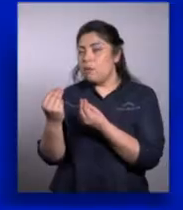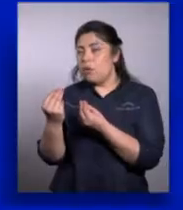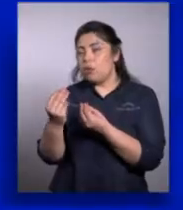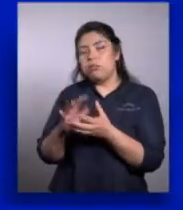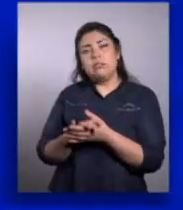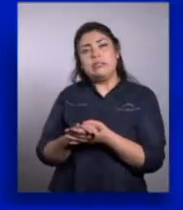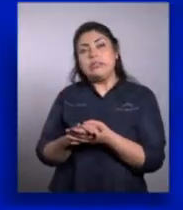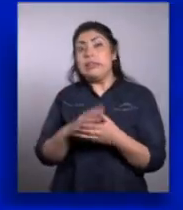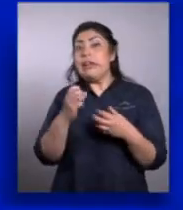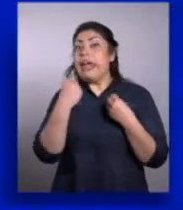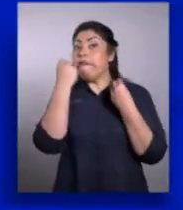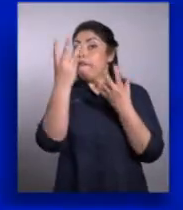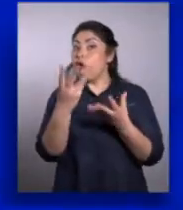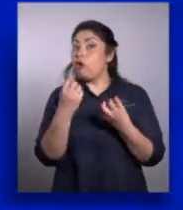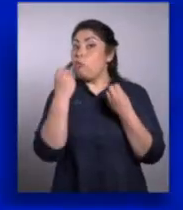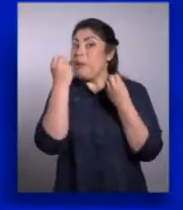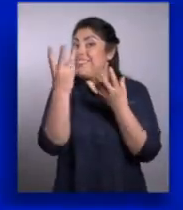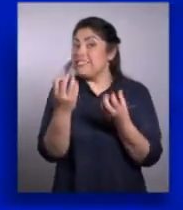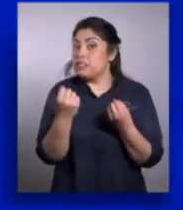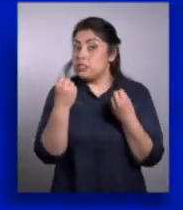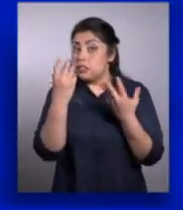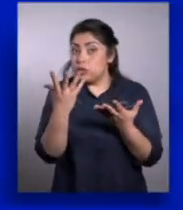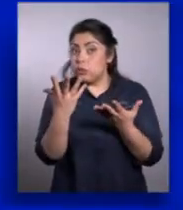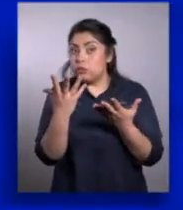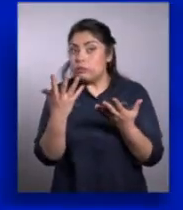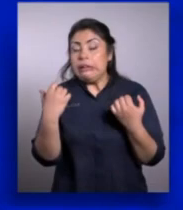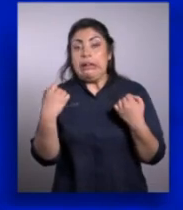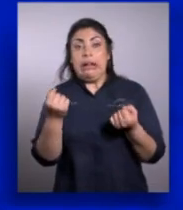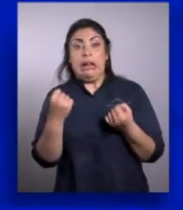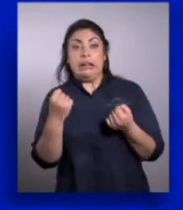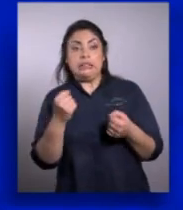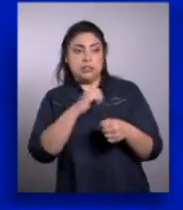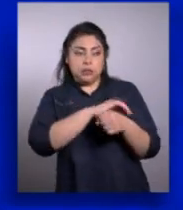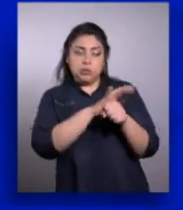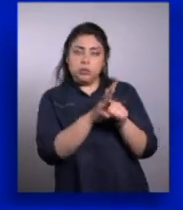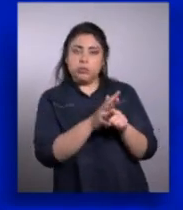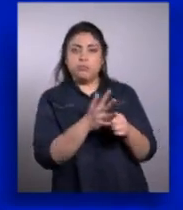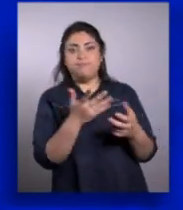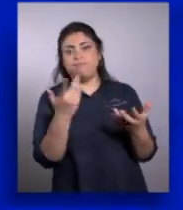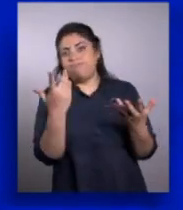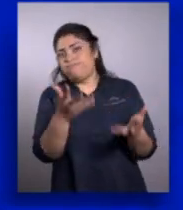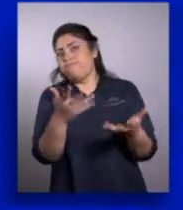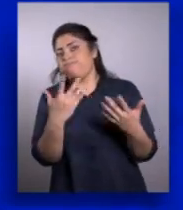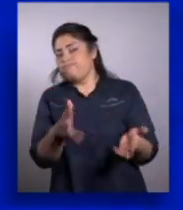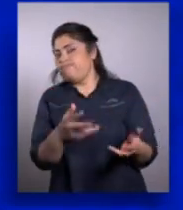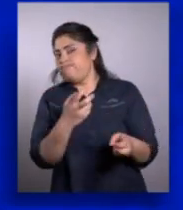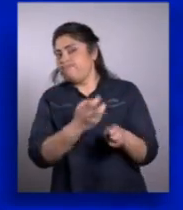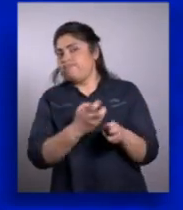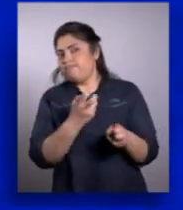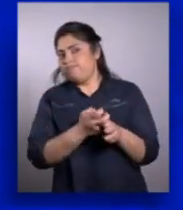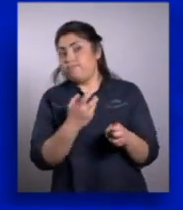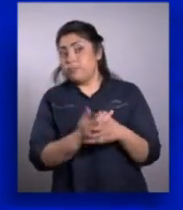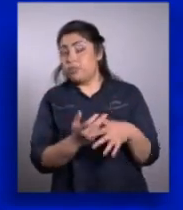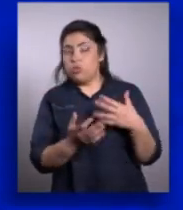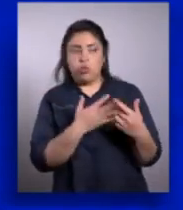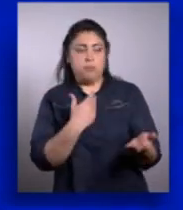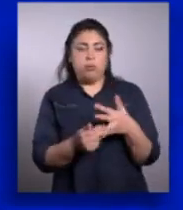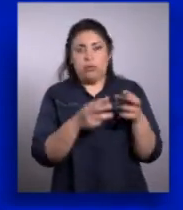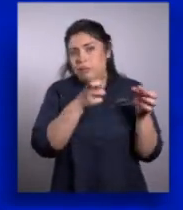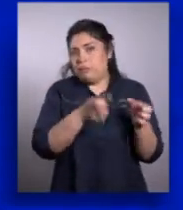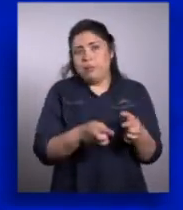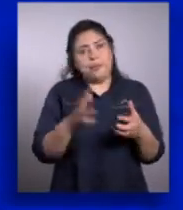de la información de una u otra forma han hecho que esto que es cruel que no tiene misericordia que no hace acepción de personas